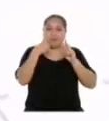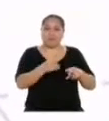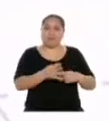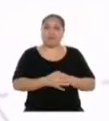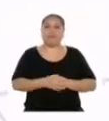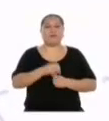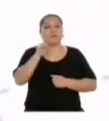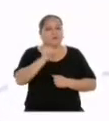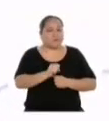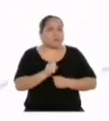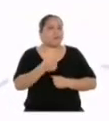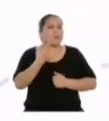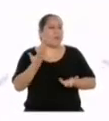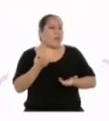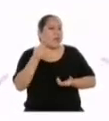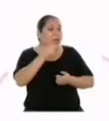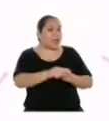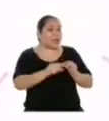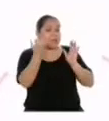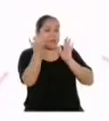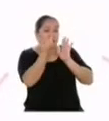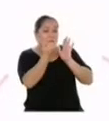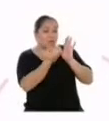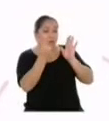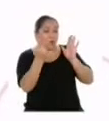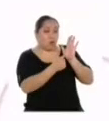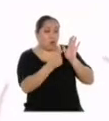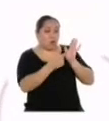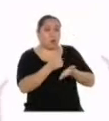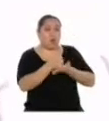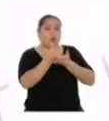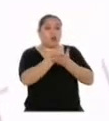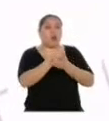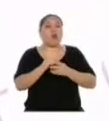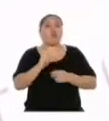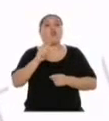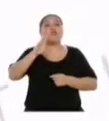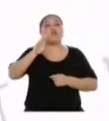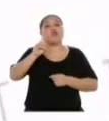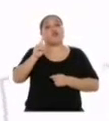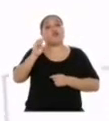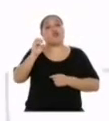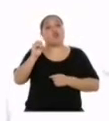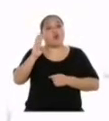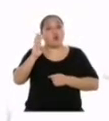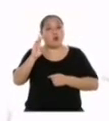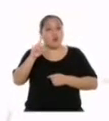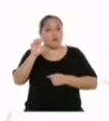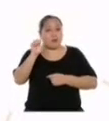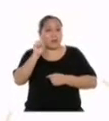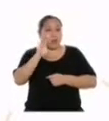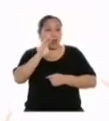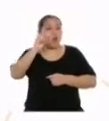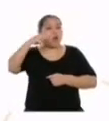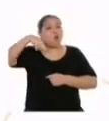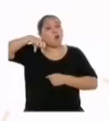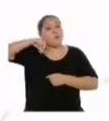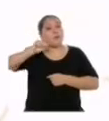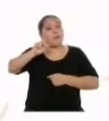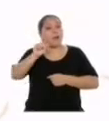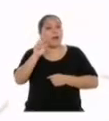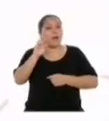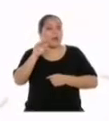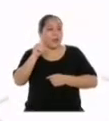es. Entonces, este gráfico finalmente sería de barras dobles comparadas. Si aparecen otros tipos de